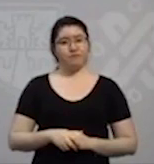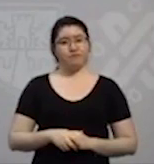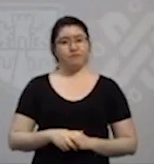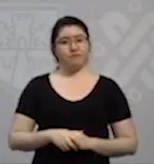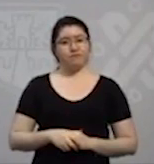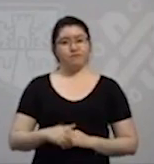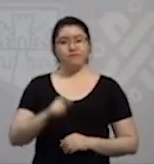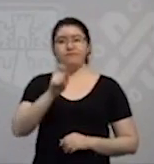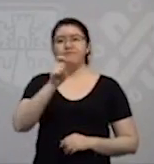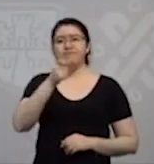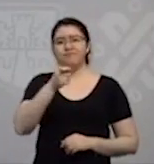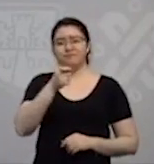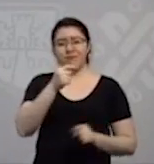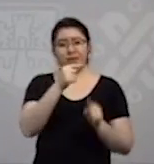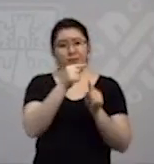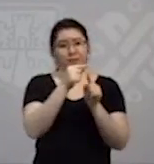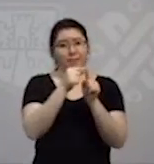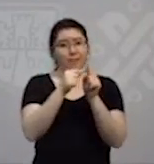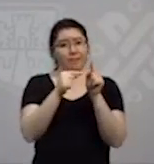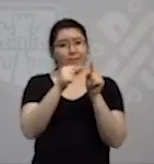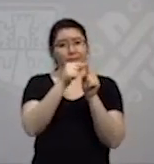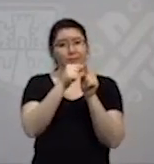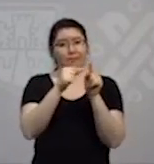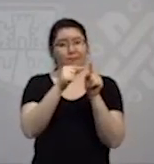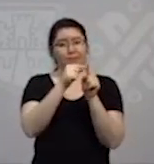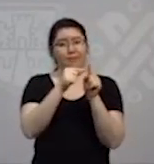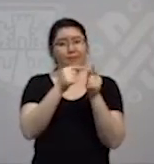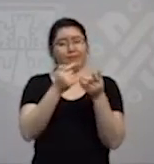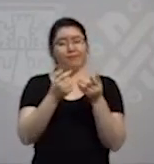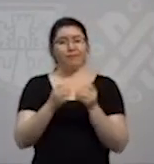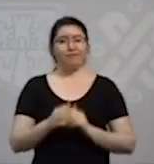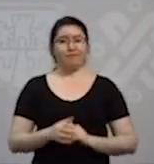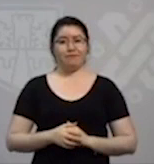es prácticamente la mitad, o el